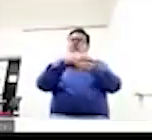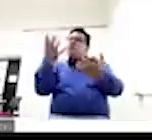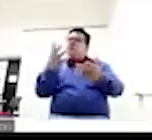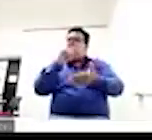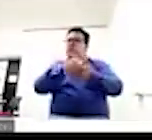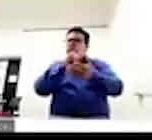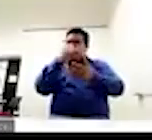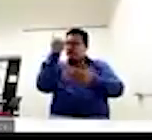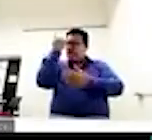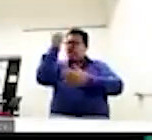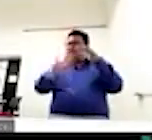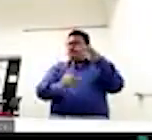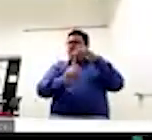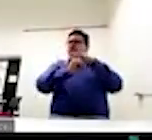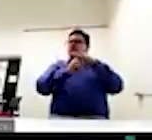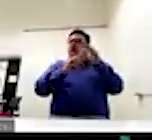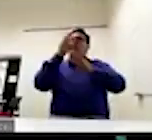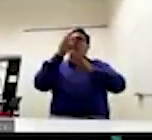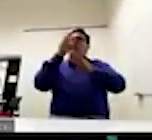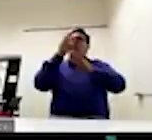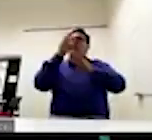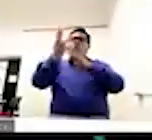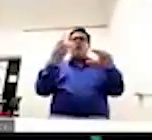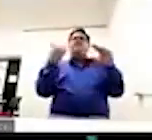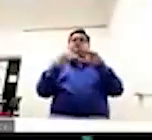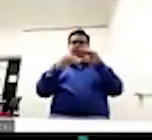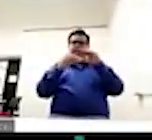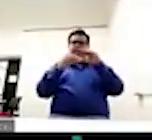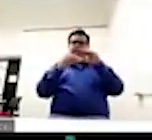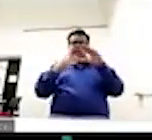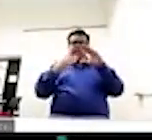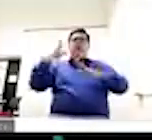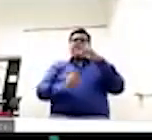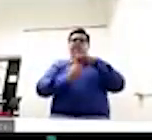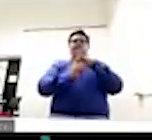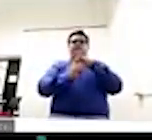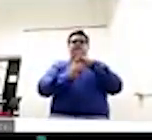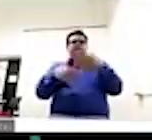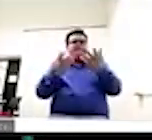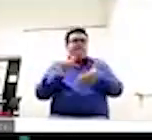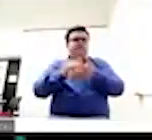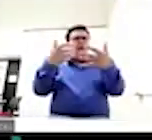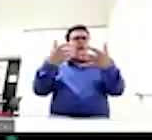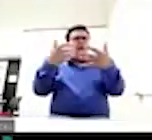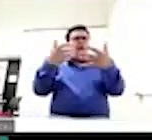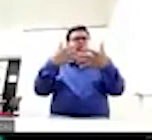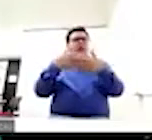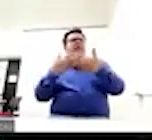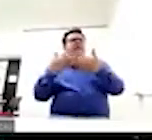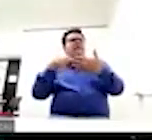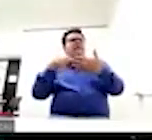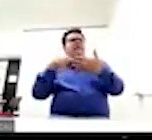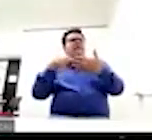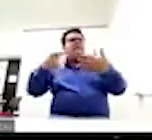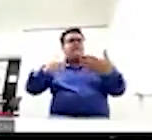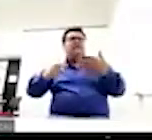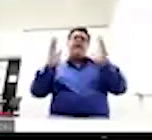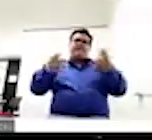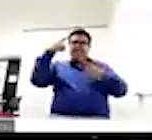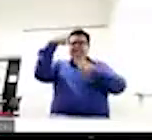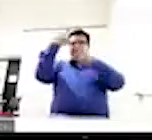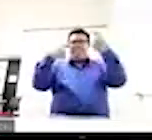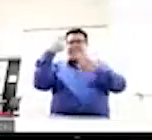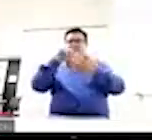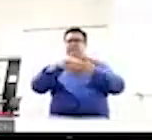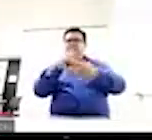mundo intermedio. Breiner en su texto se refiere al mito que justamente da